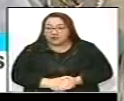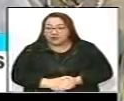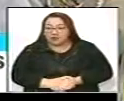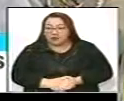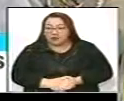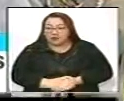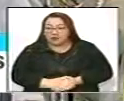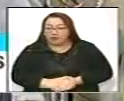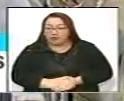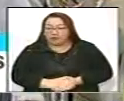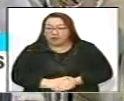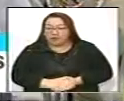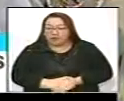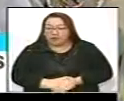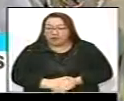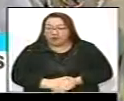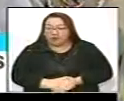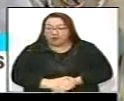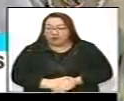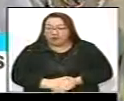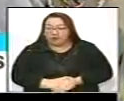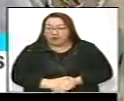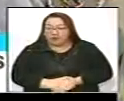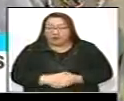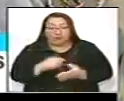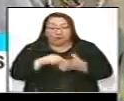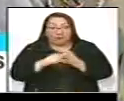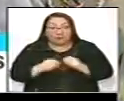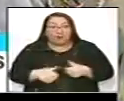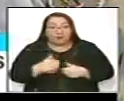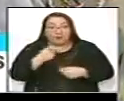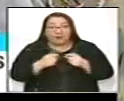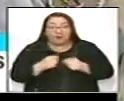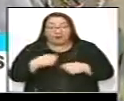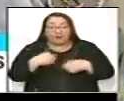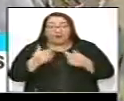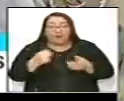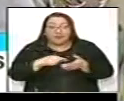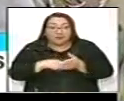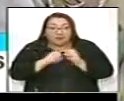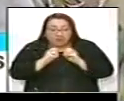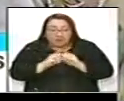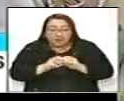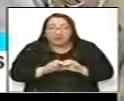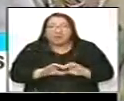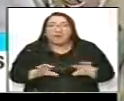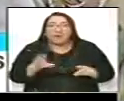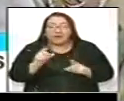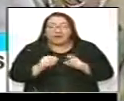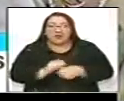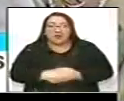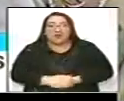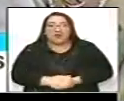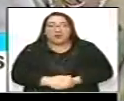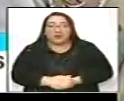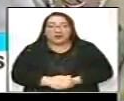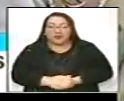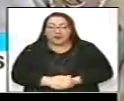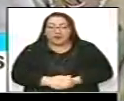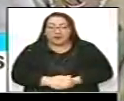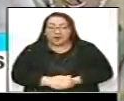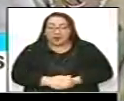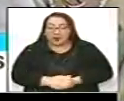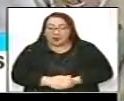¿Cómo? Ese es un punto de mira del país. Desde ahí yo puedo enunciar algo al